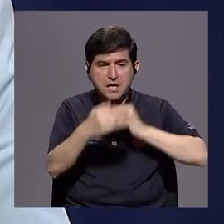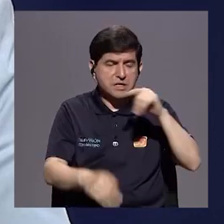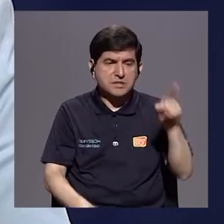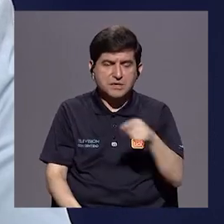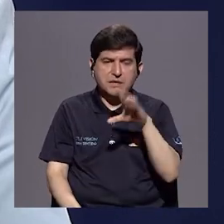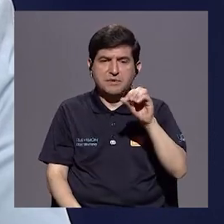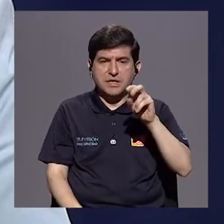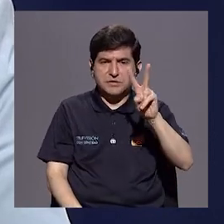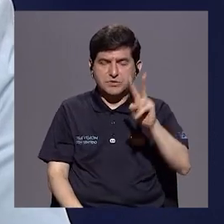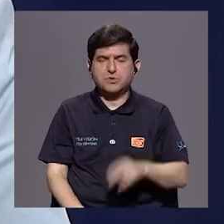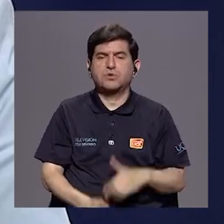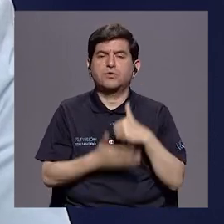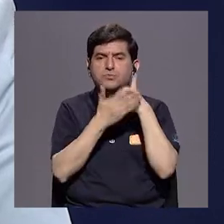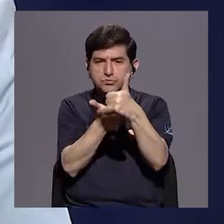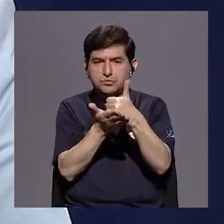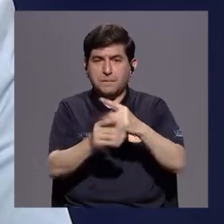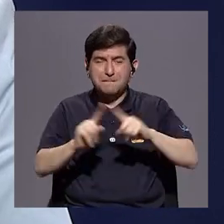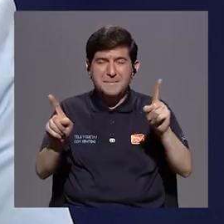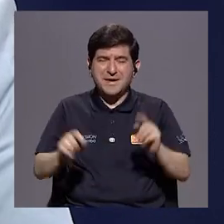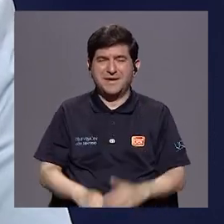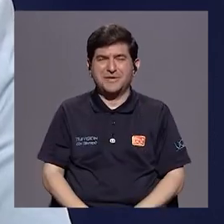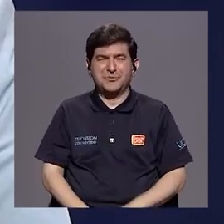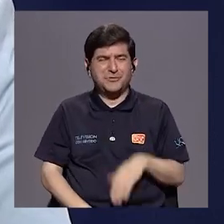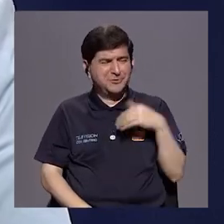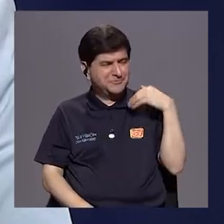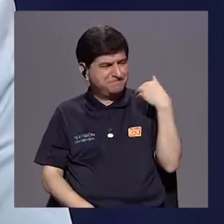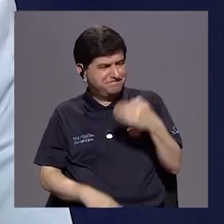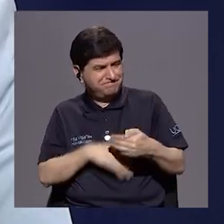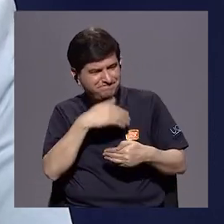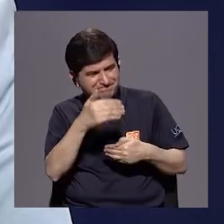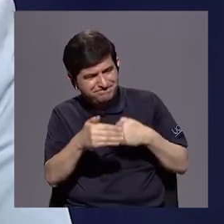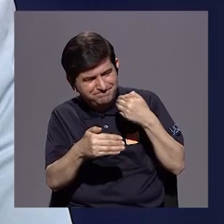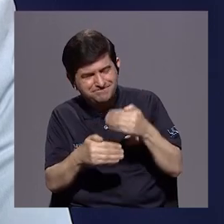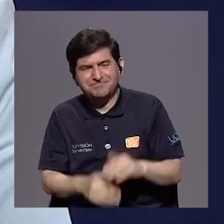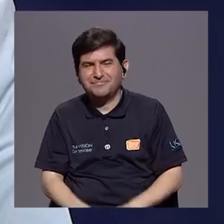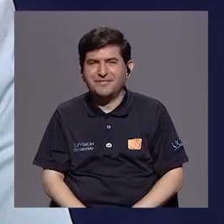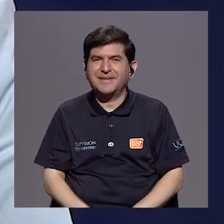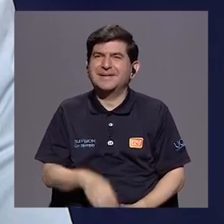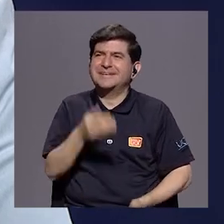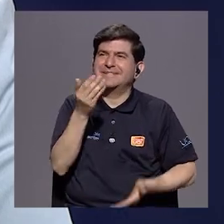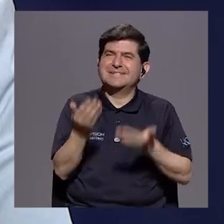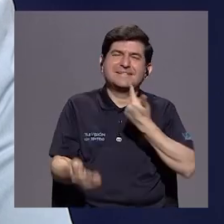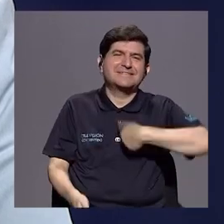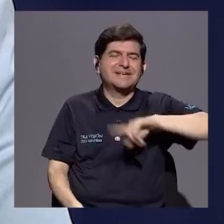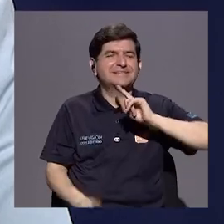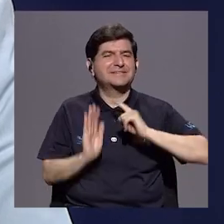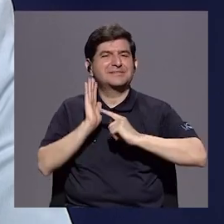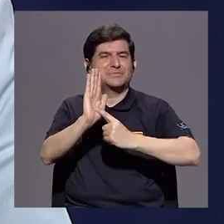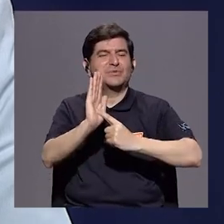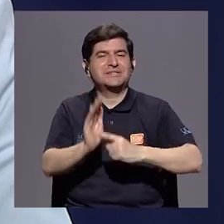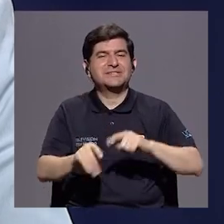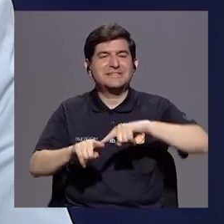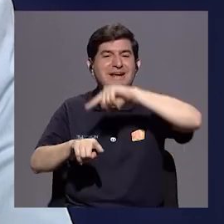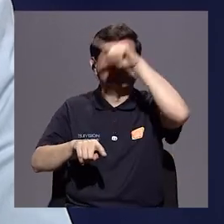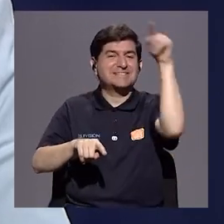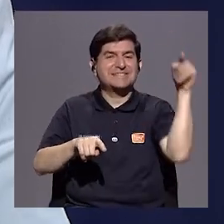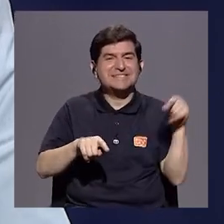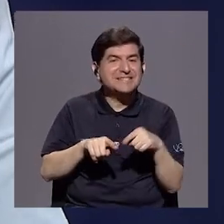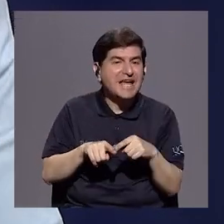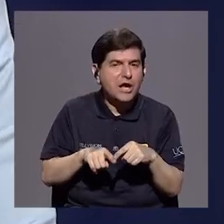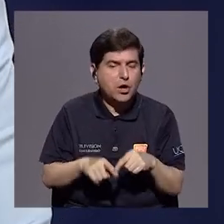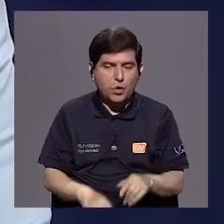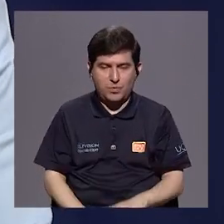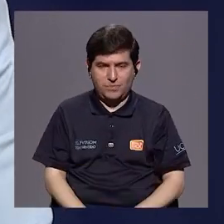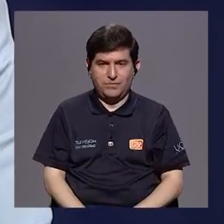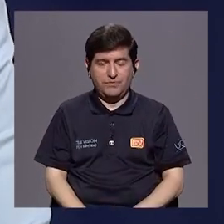ese proceso de descarbonización pero esa tendencia digamos es una tendencia que nos habla de un ciclo en